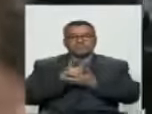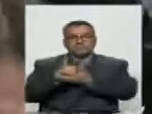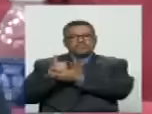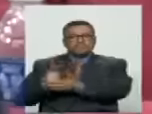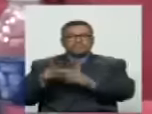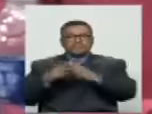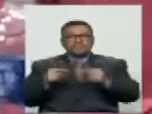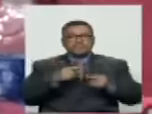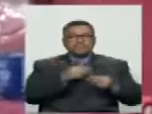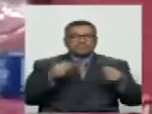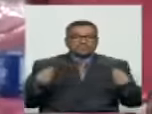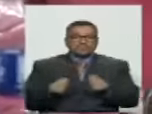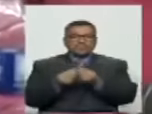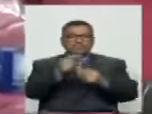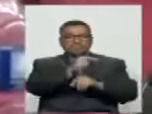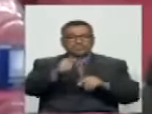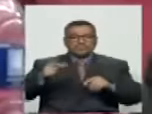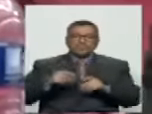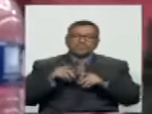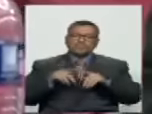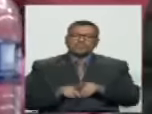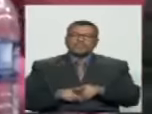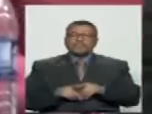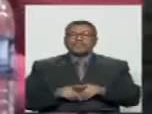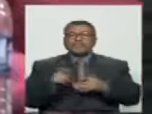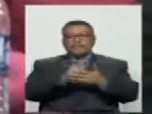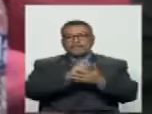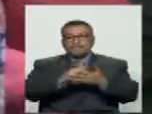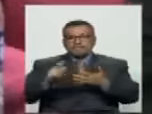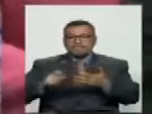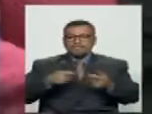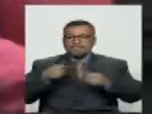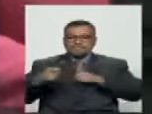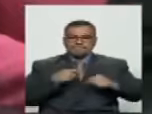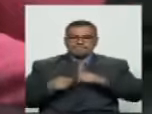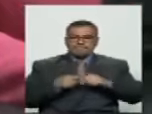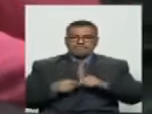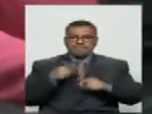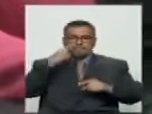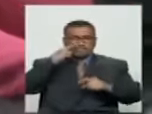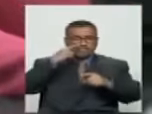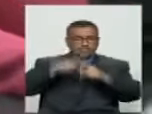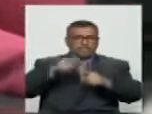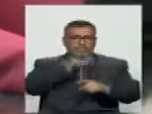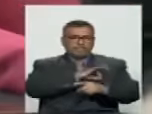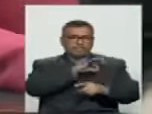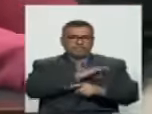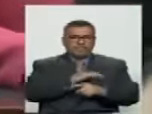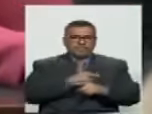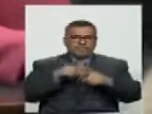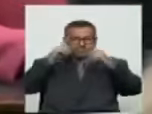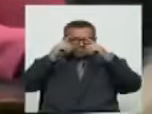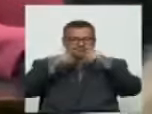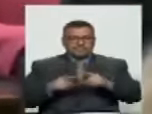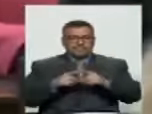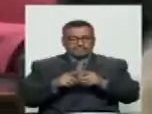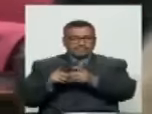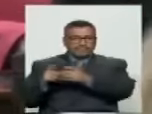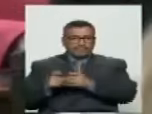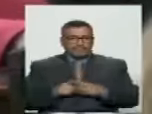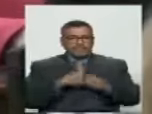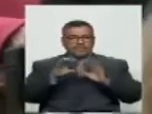la colectividad. 5. Circunscribir sus actividades al objeto social definido en su